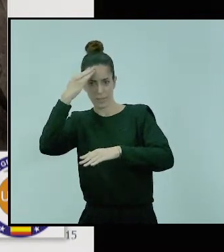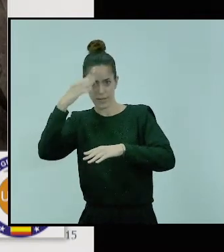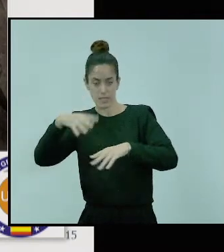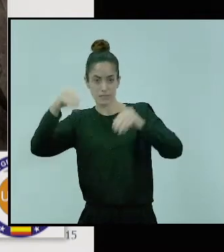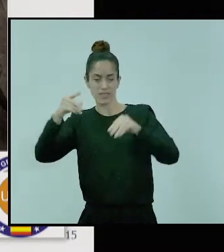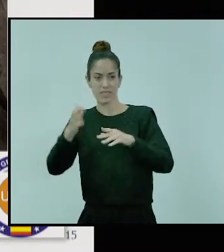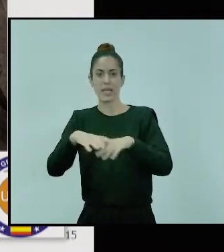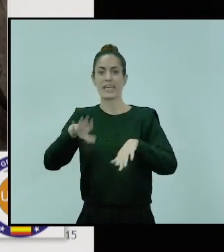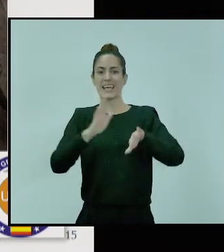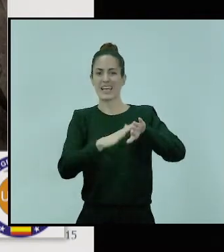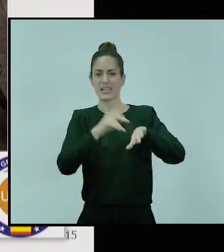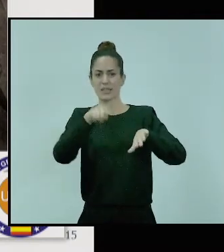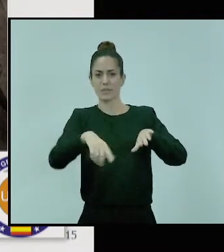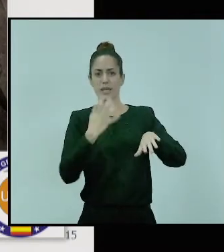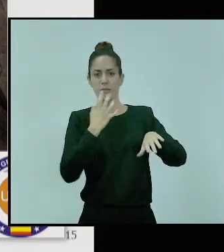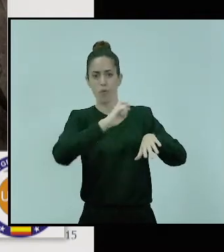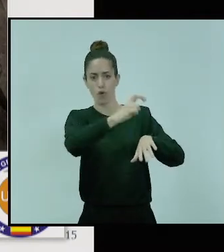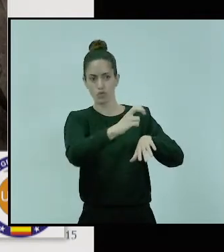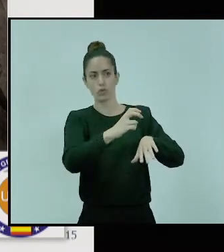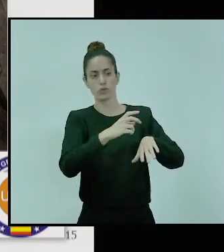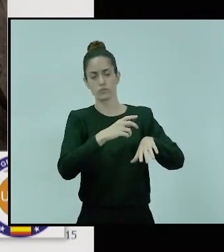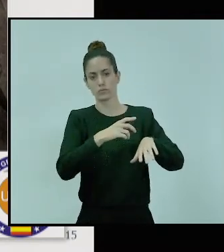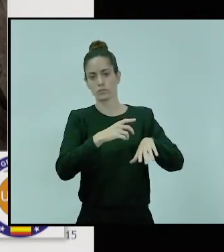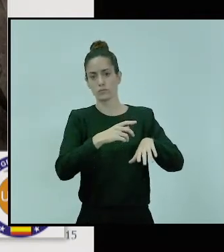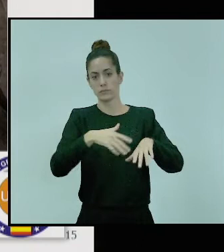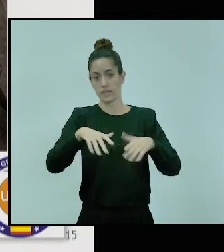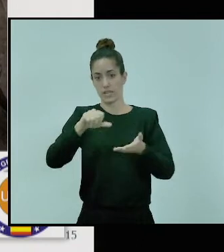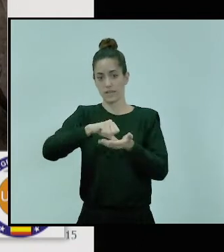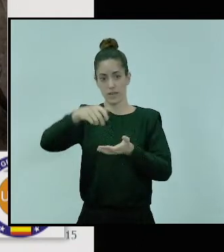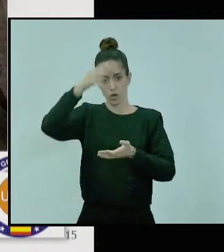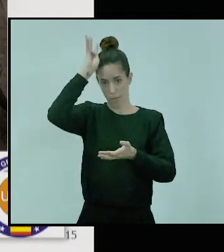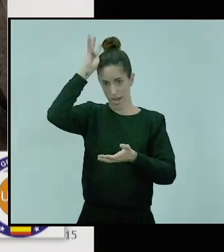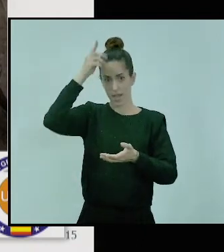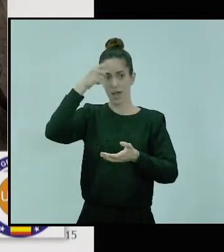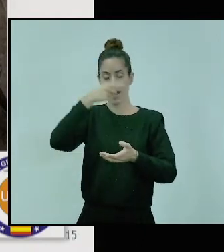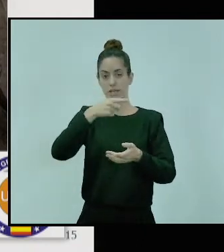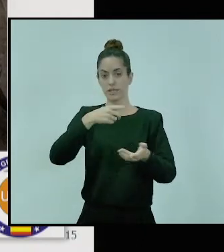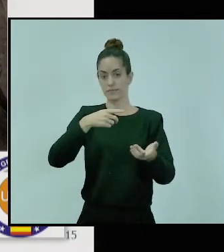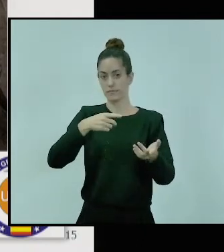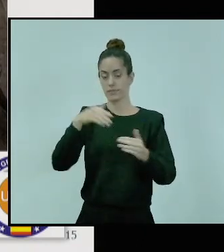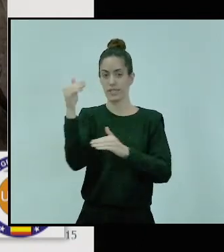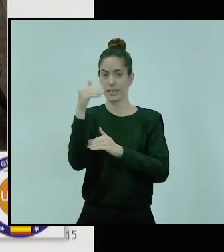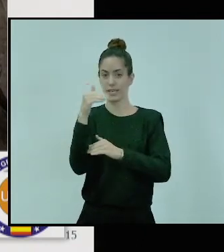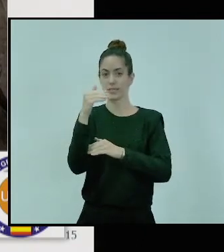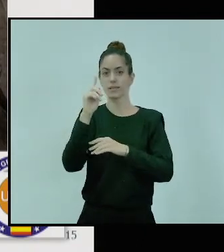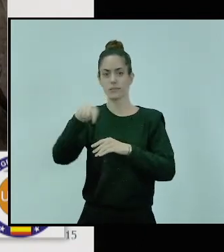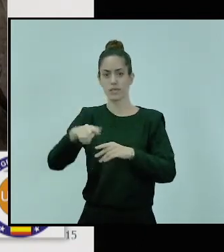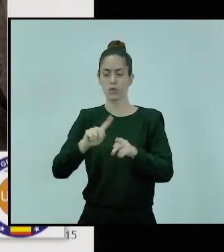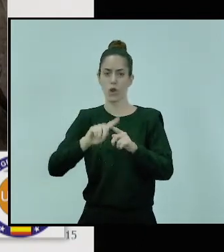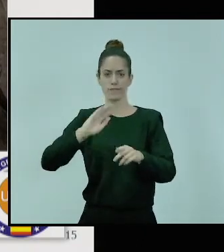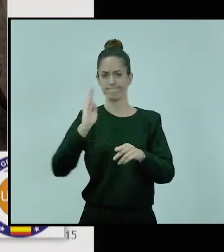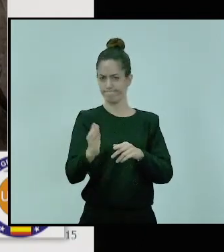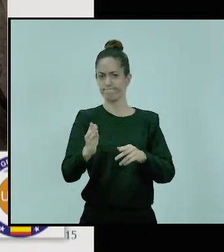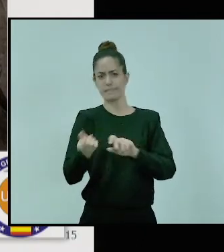tenéis también otro ejemplo en Emilia Romana, en Italia, de otra iglesia que también produjo un daño